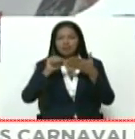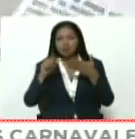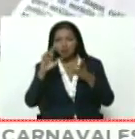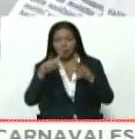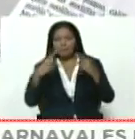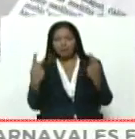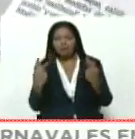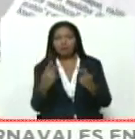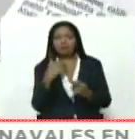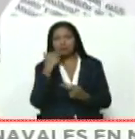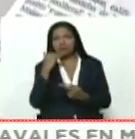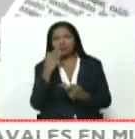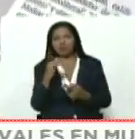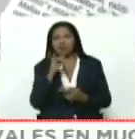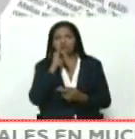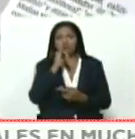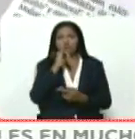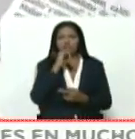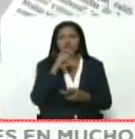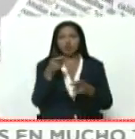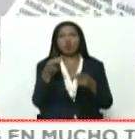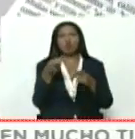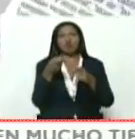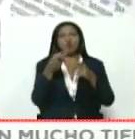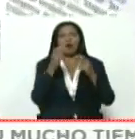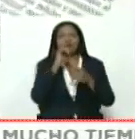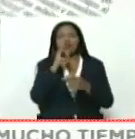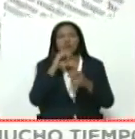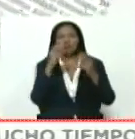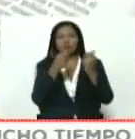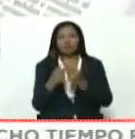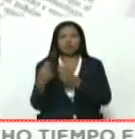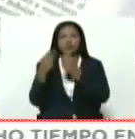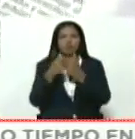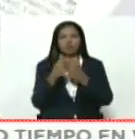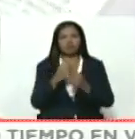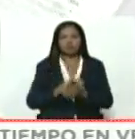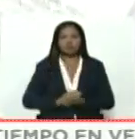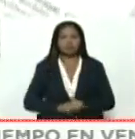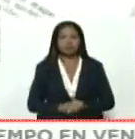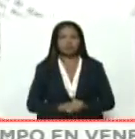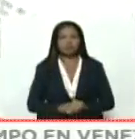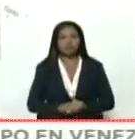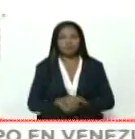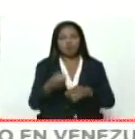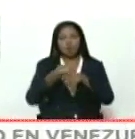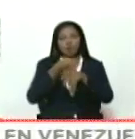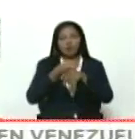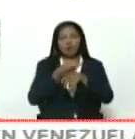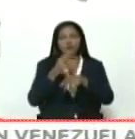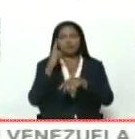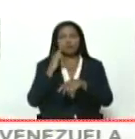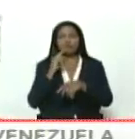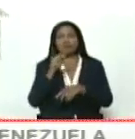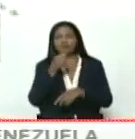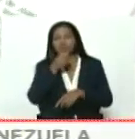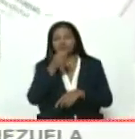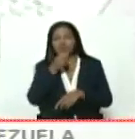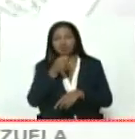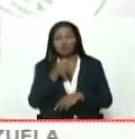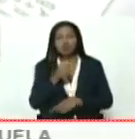los recientes anuncios económicos del gobierno bolivariano por Jesús Faría. Viene una entrevista a Iris